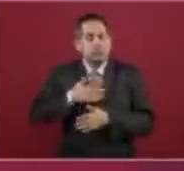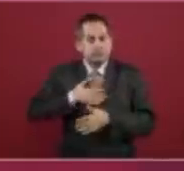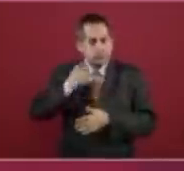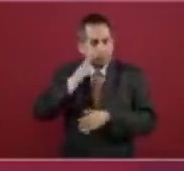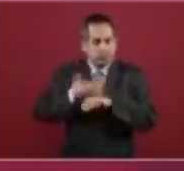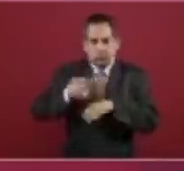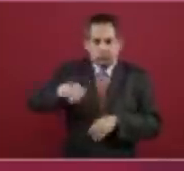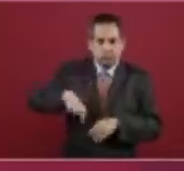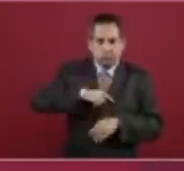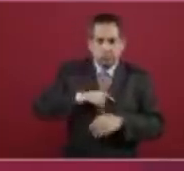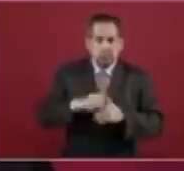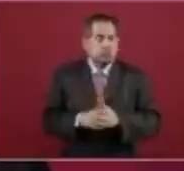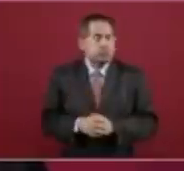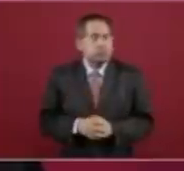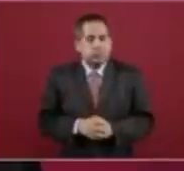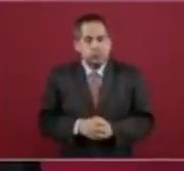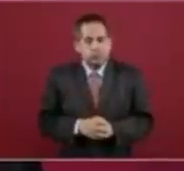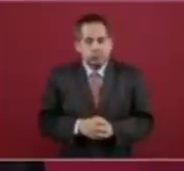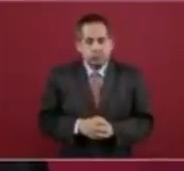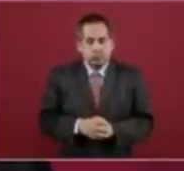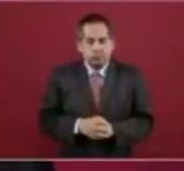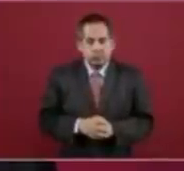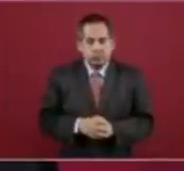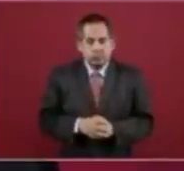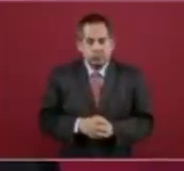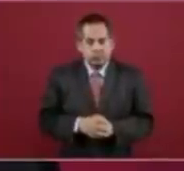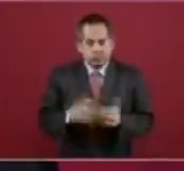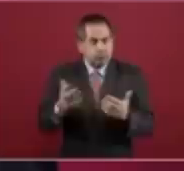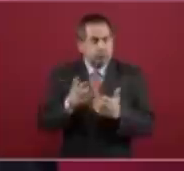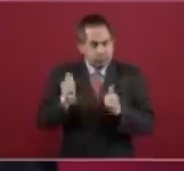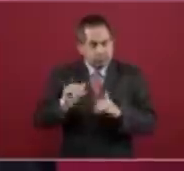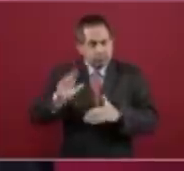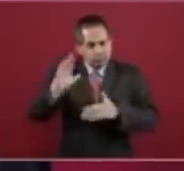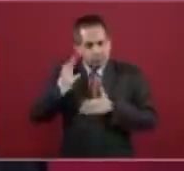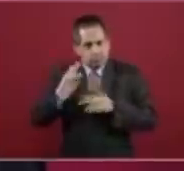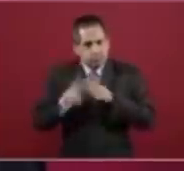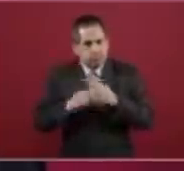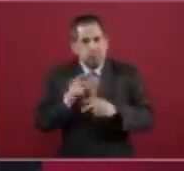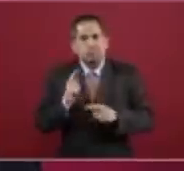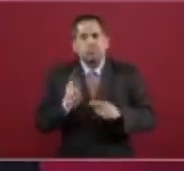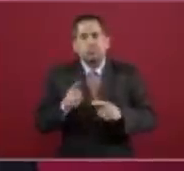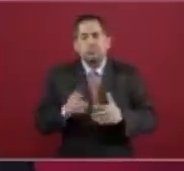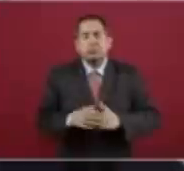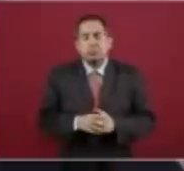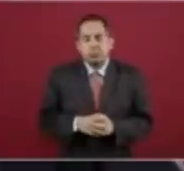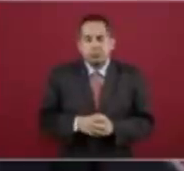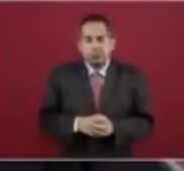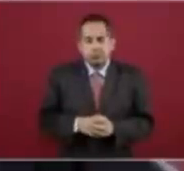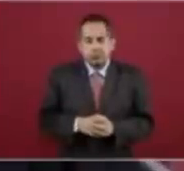nosotros, pues hacer el compromiso de